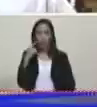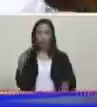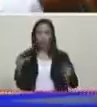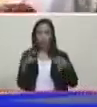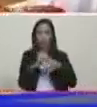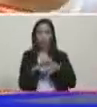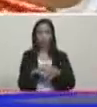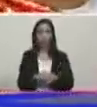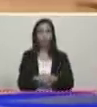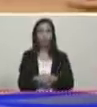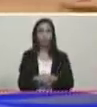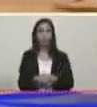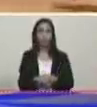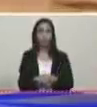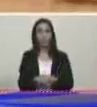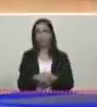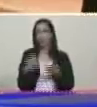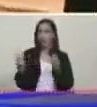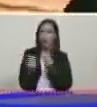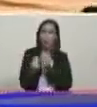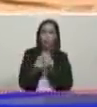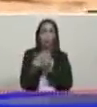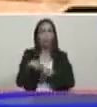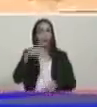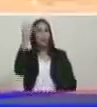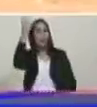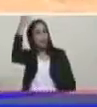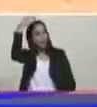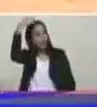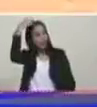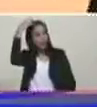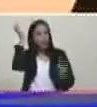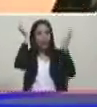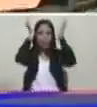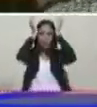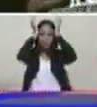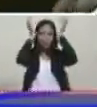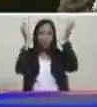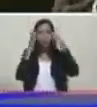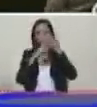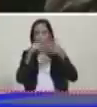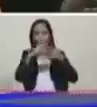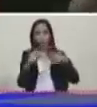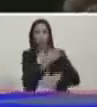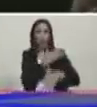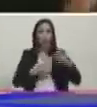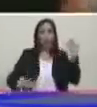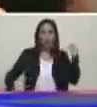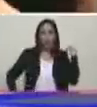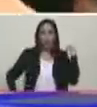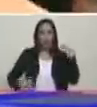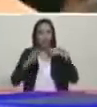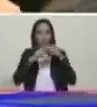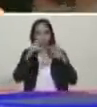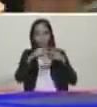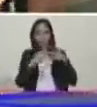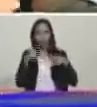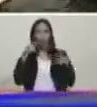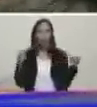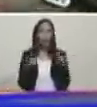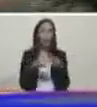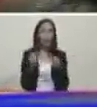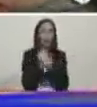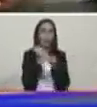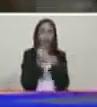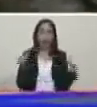acompañan nuestras madamas, nuestras candidatas al reinado, todo nuestro pueblo acá del municipio Vere, nuestros concejales y todo un equipo que